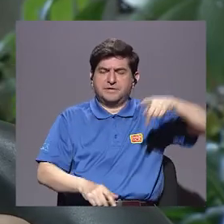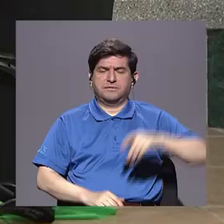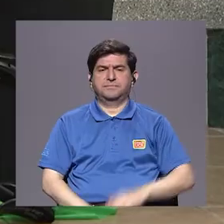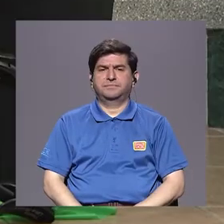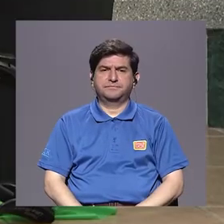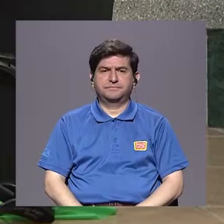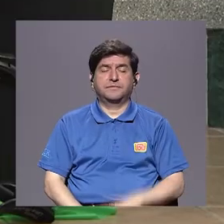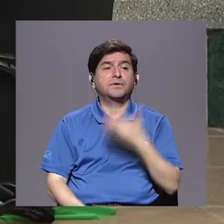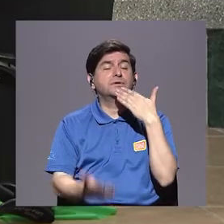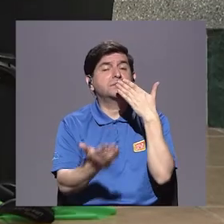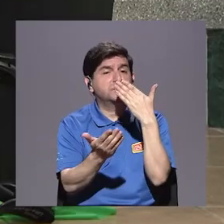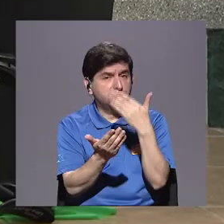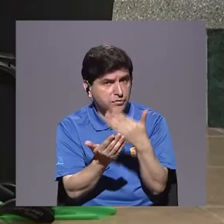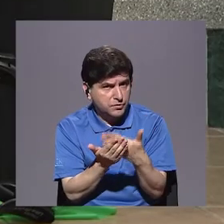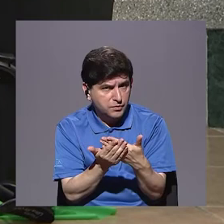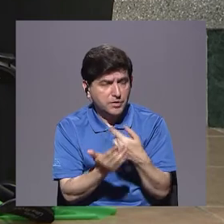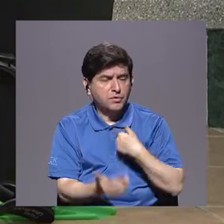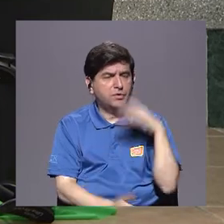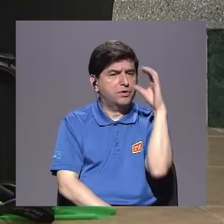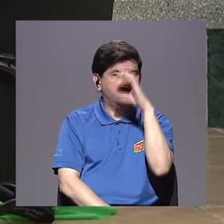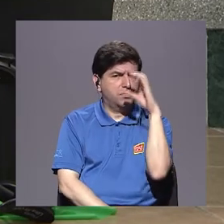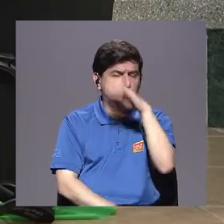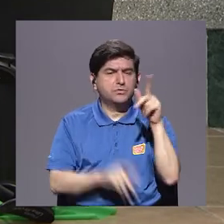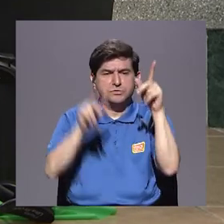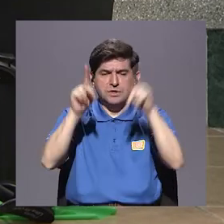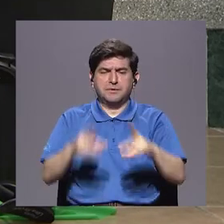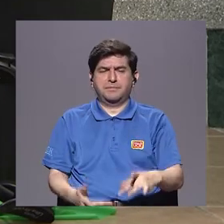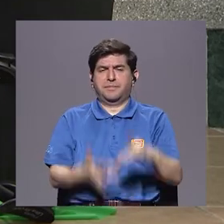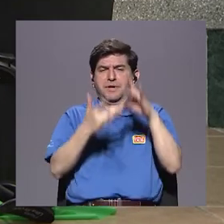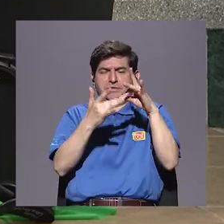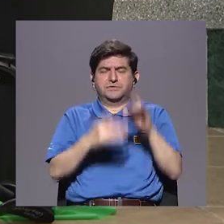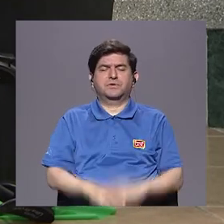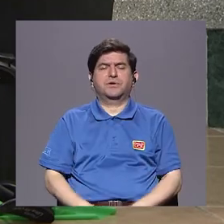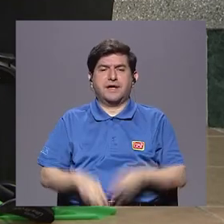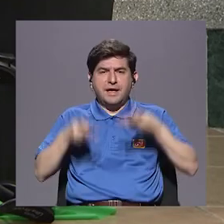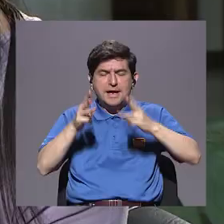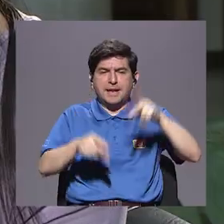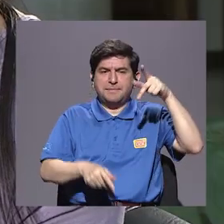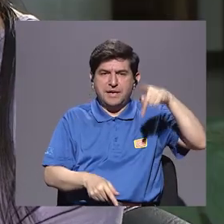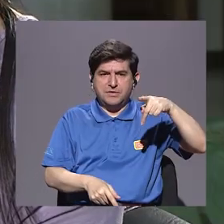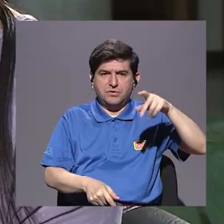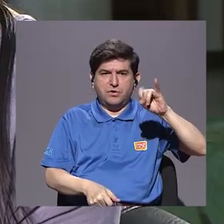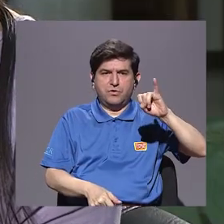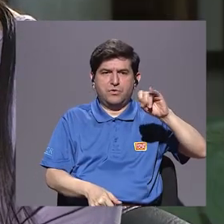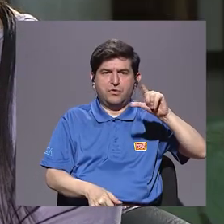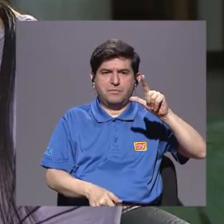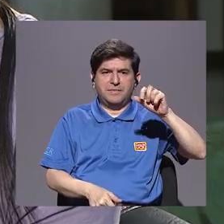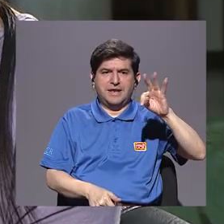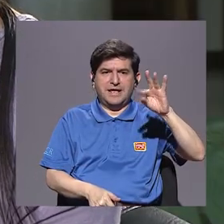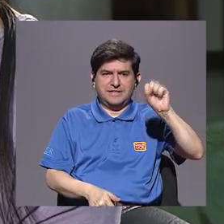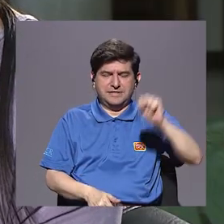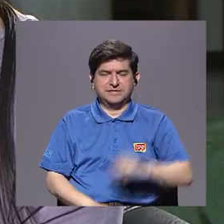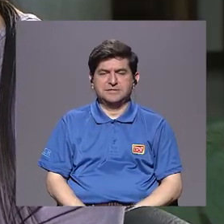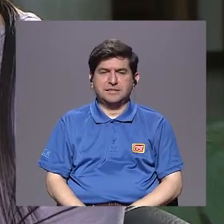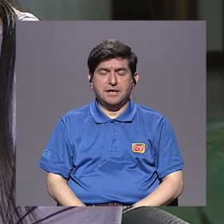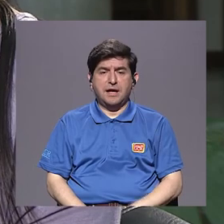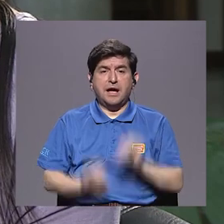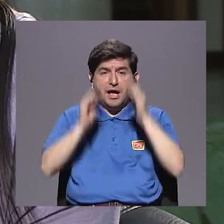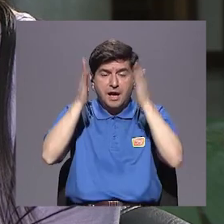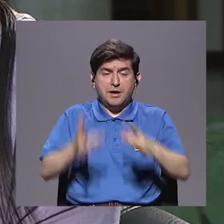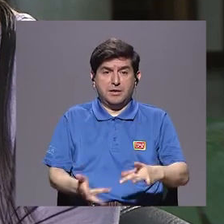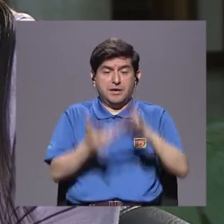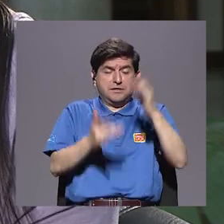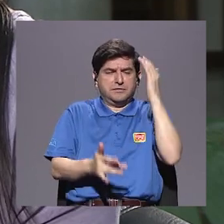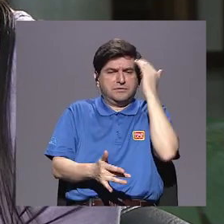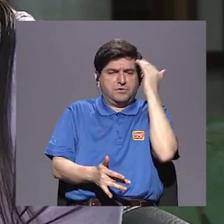Pilates? Ok, es bueno buscar gente especializada en Pilates, un profesor especializado en pilates va a